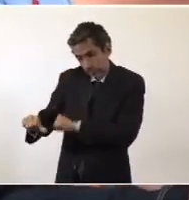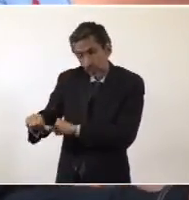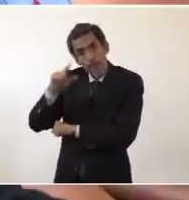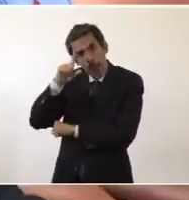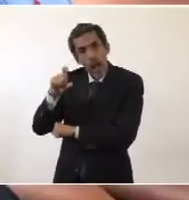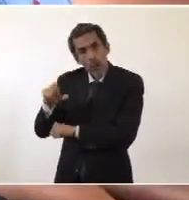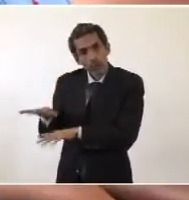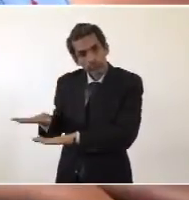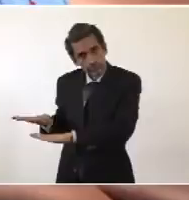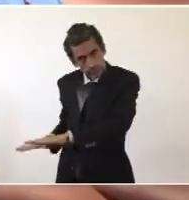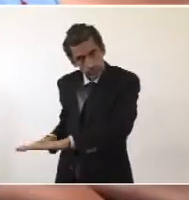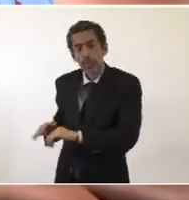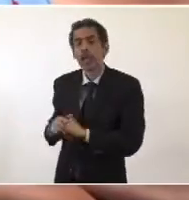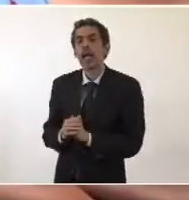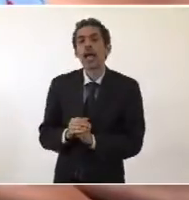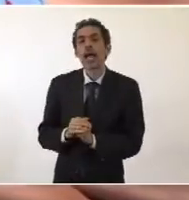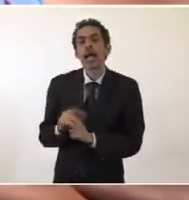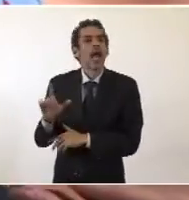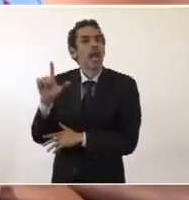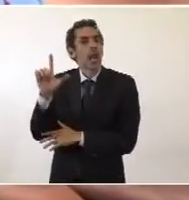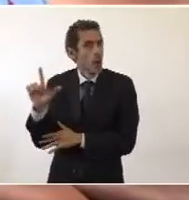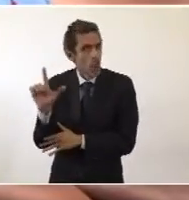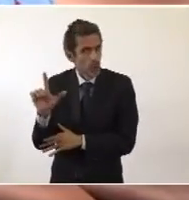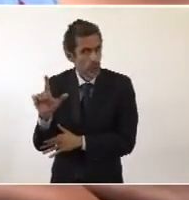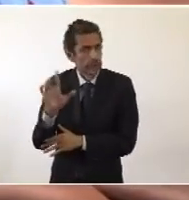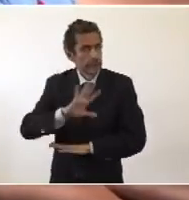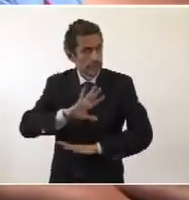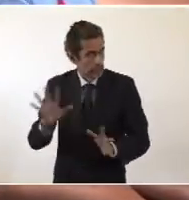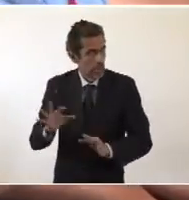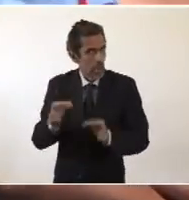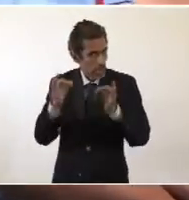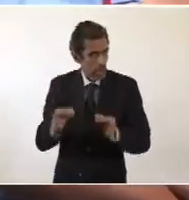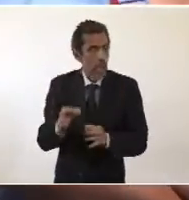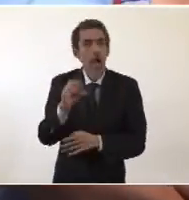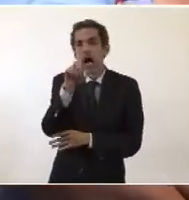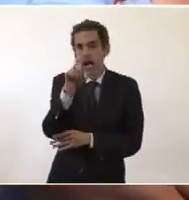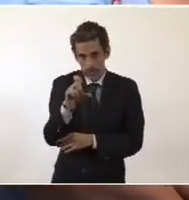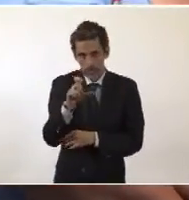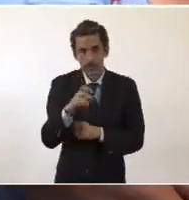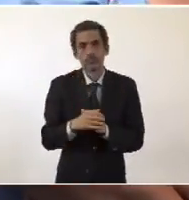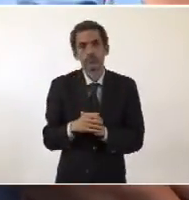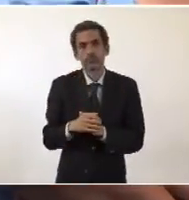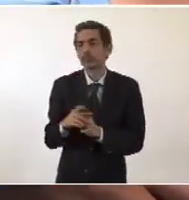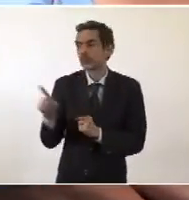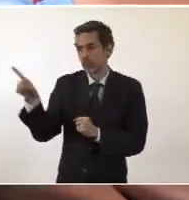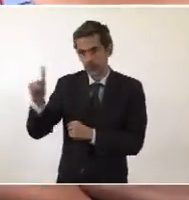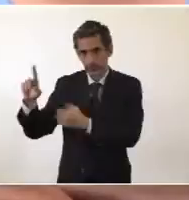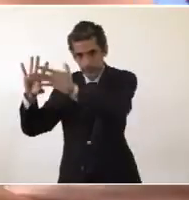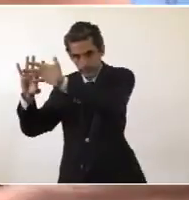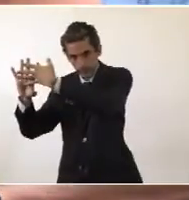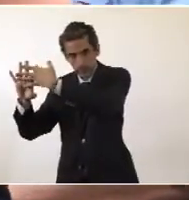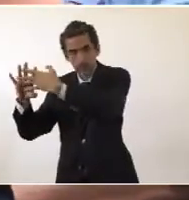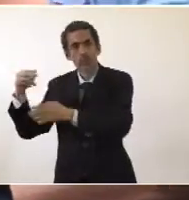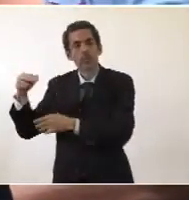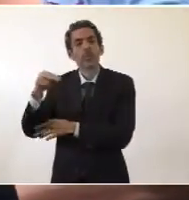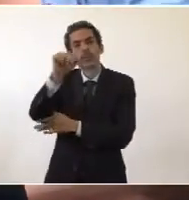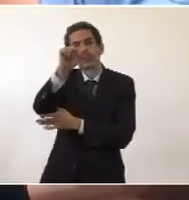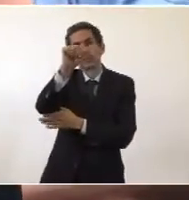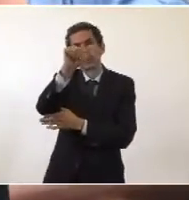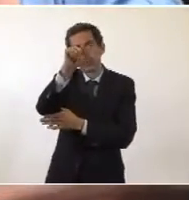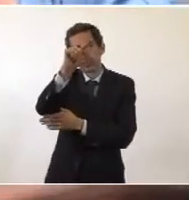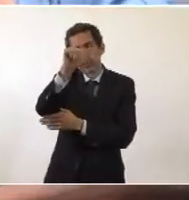dos. Entonces, a partir de lunes ya no va a faltar agua en ese penal.